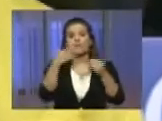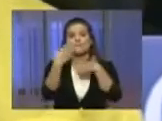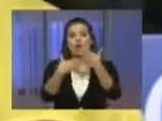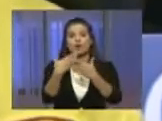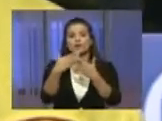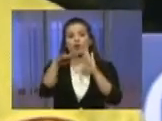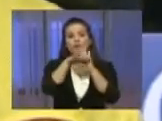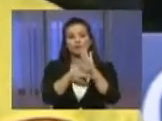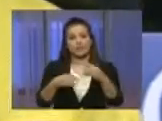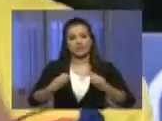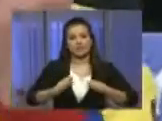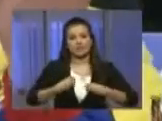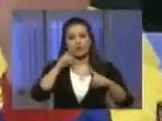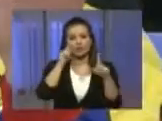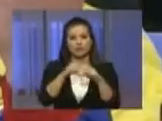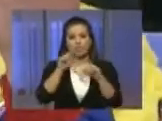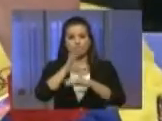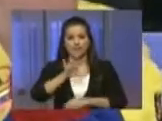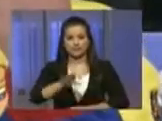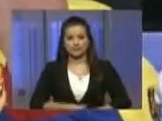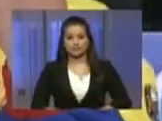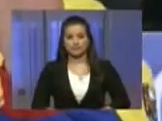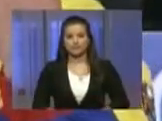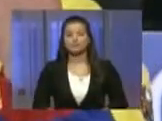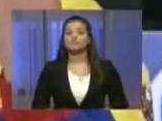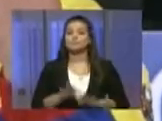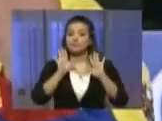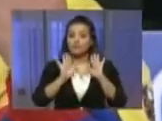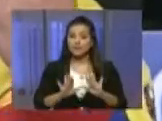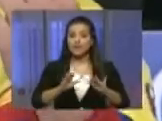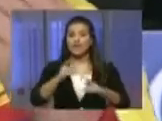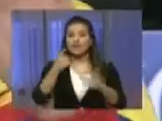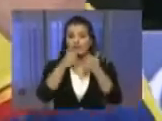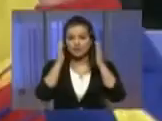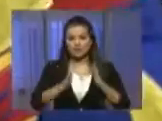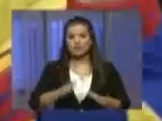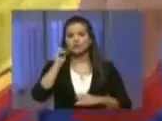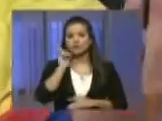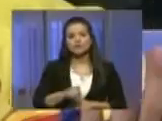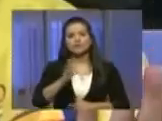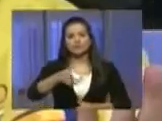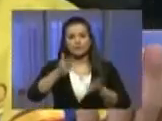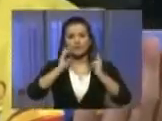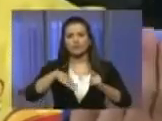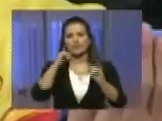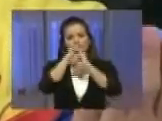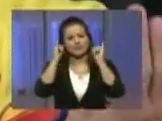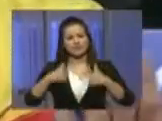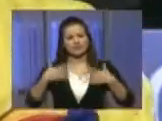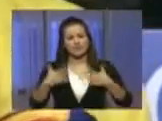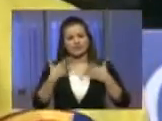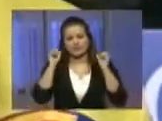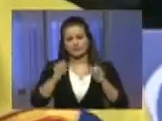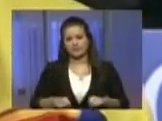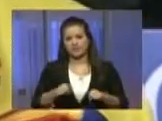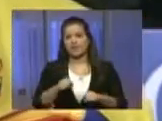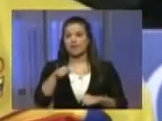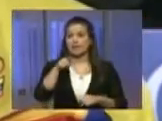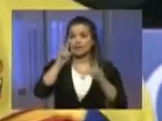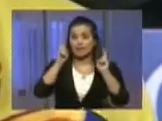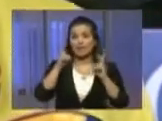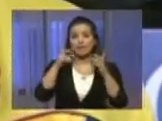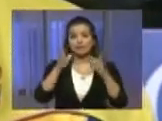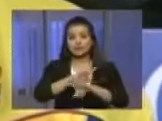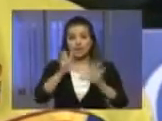condiciones de vida para nuestro país en ese concepto de nuestro libertador de generar la mayor suma de felicidad posible concepto que asumió